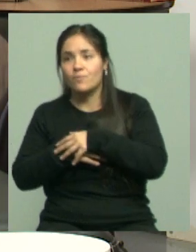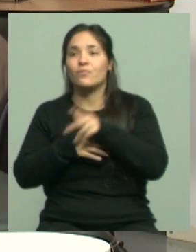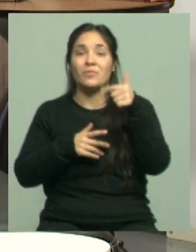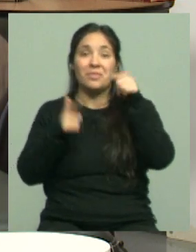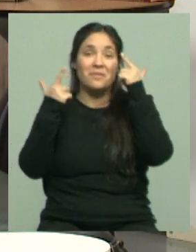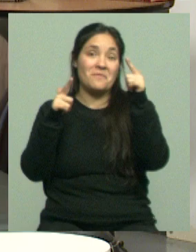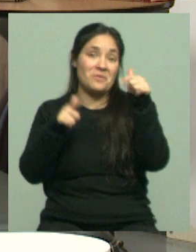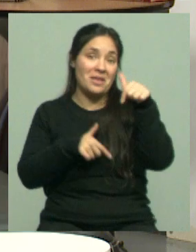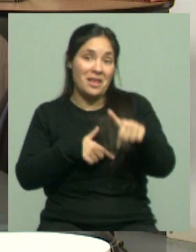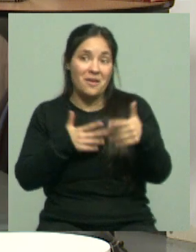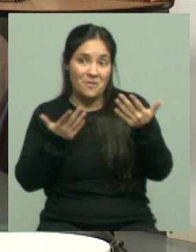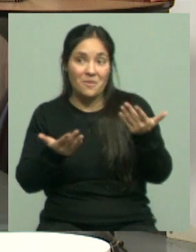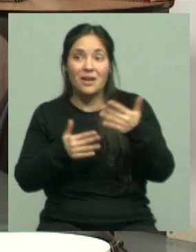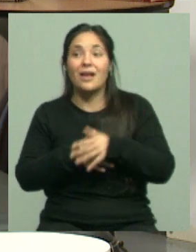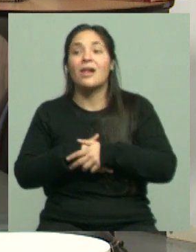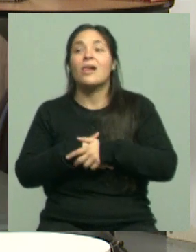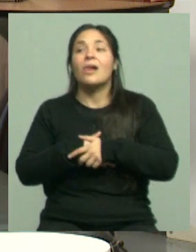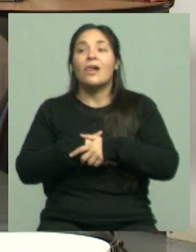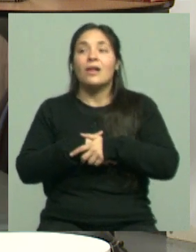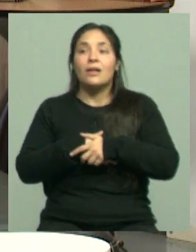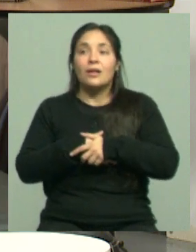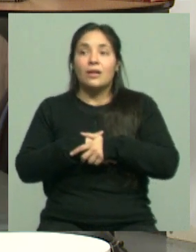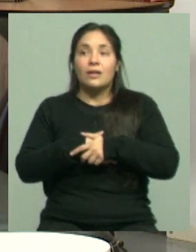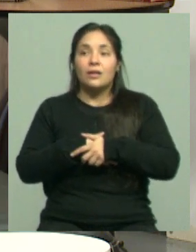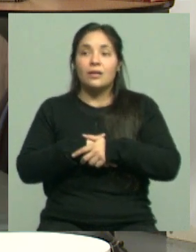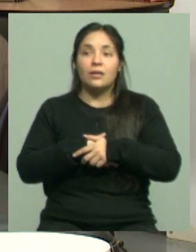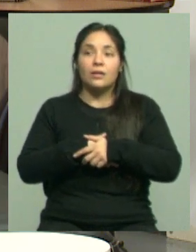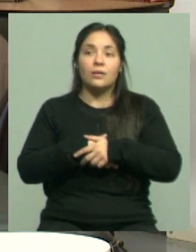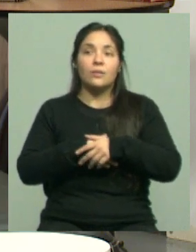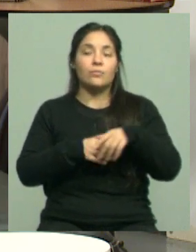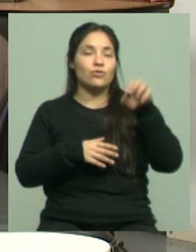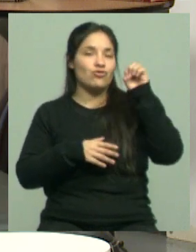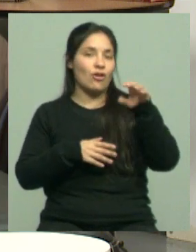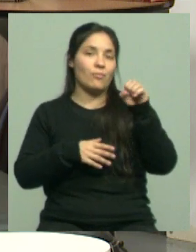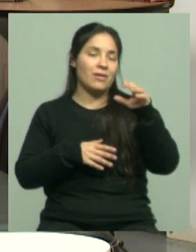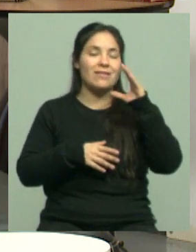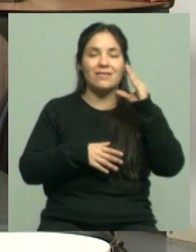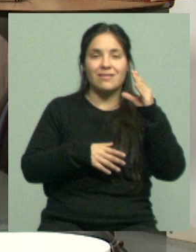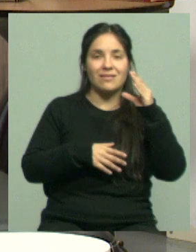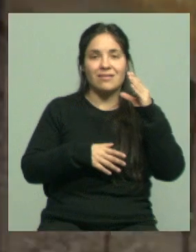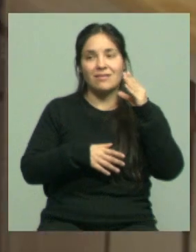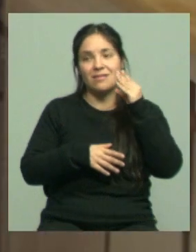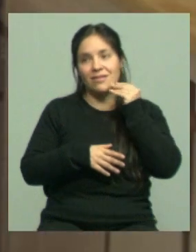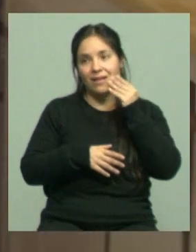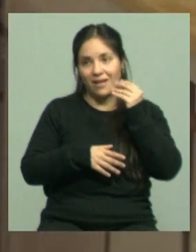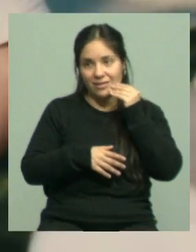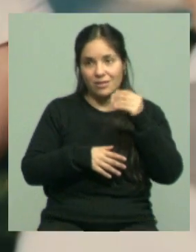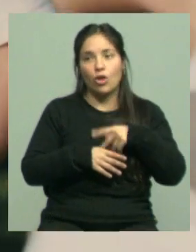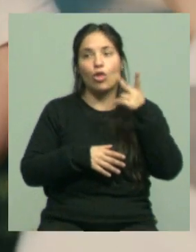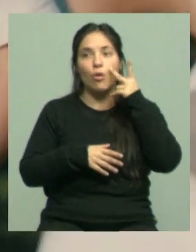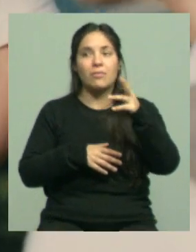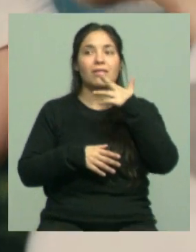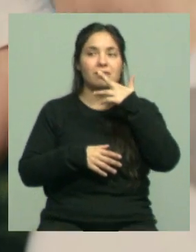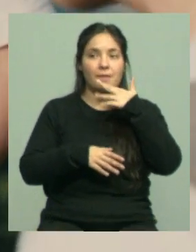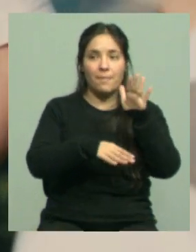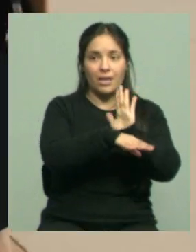se tienen días libres el jueves, pueden ver Lady Bird de Greta Gerwig, que salió en el año 2017, también estuvo